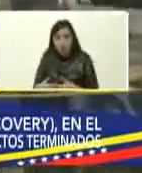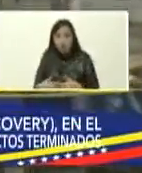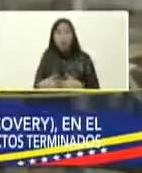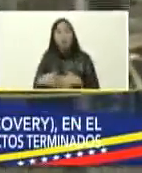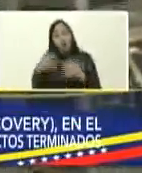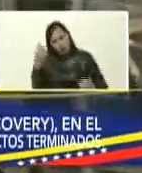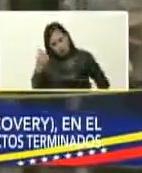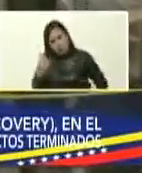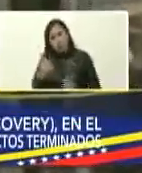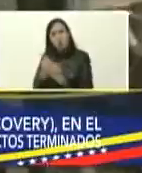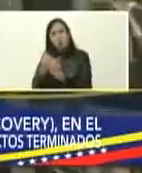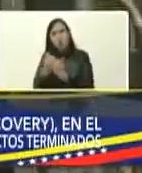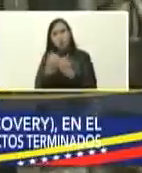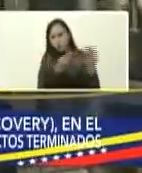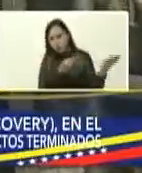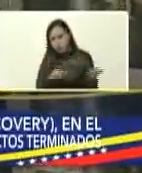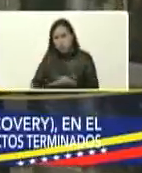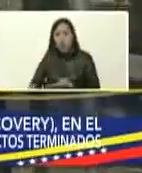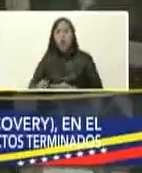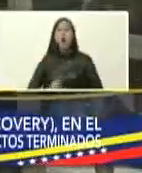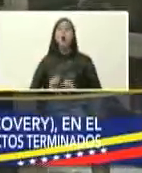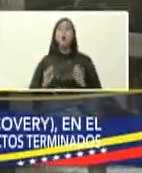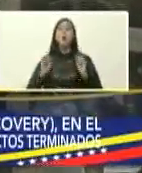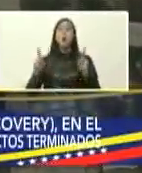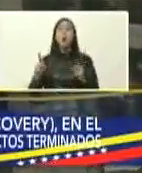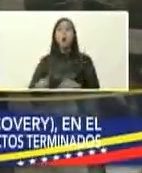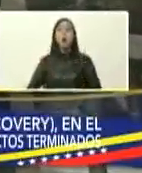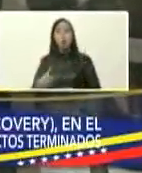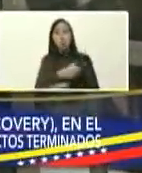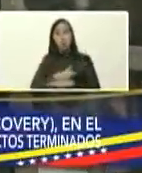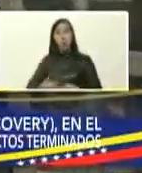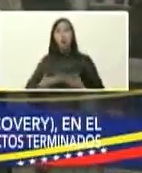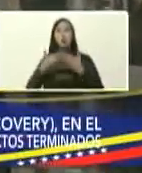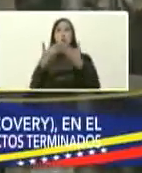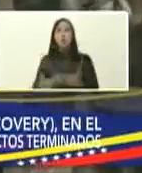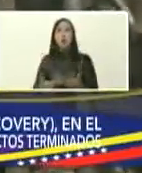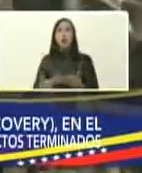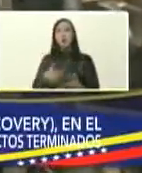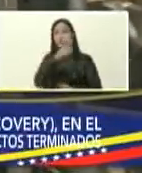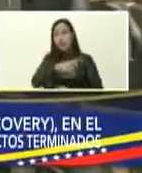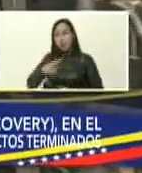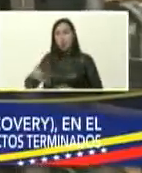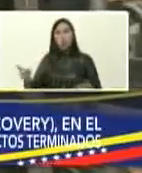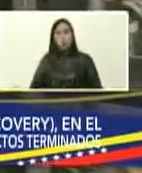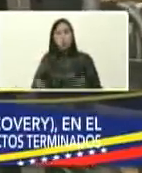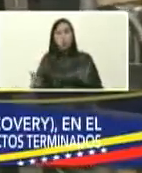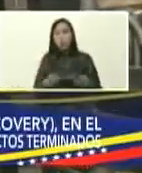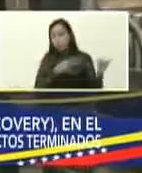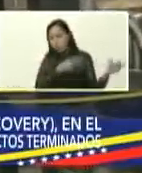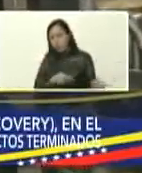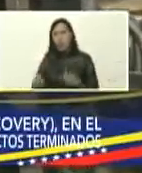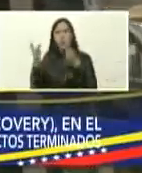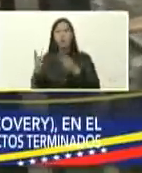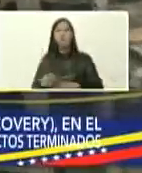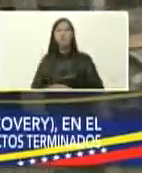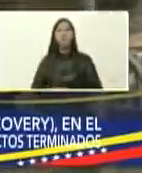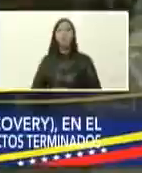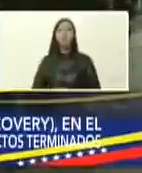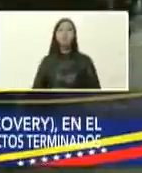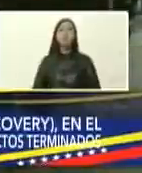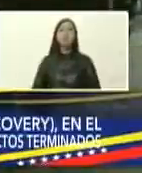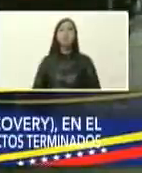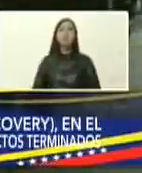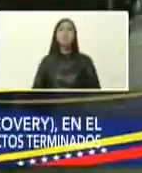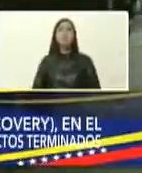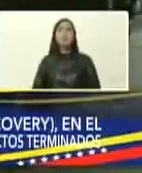se sumen a las oportunidades que está dando el gobierno. Hay gente que tiene reticencia en ese aspecto, pero nosotros los invitamos a que se